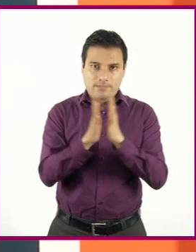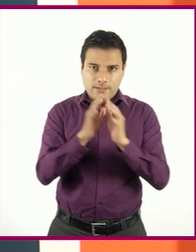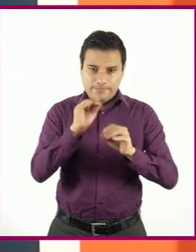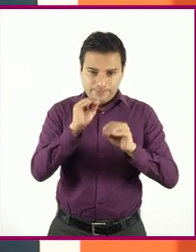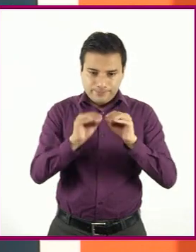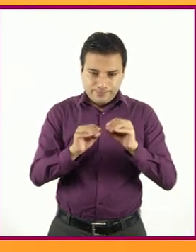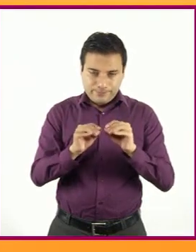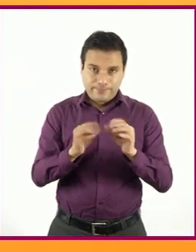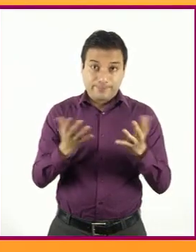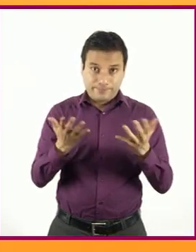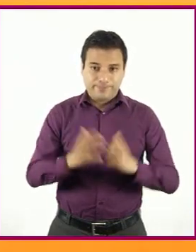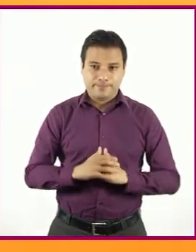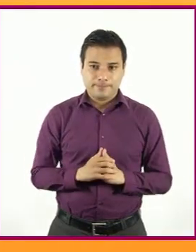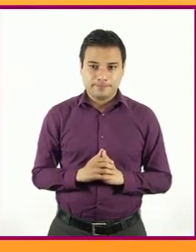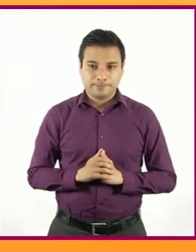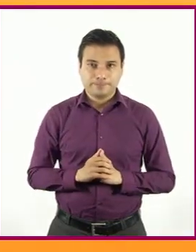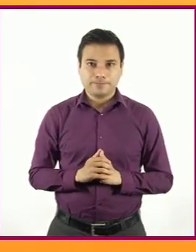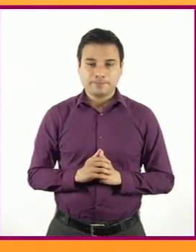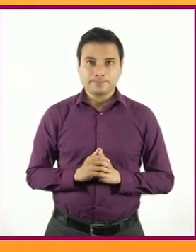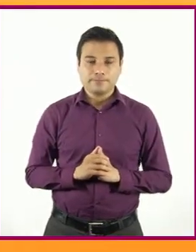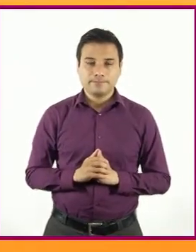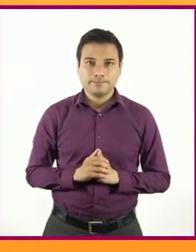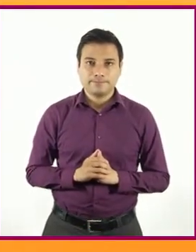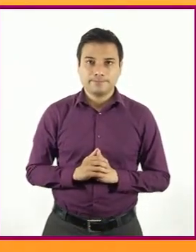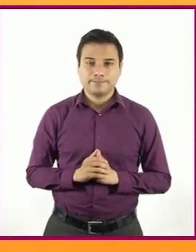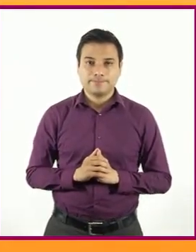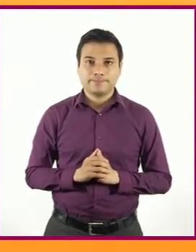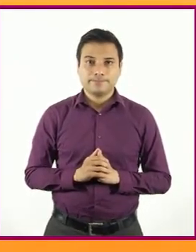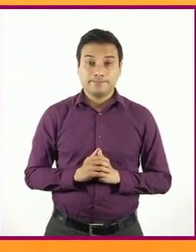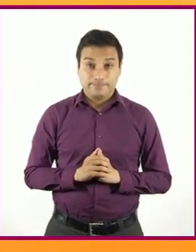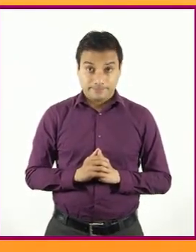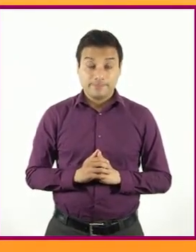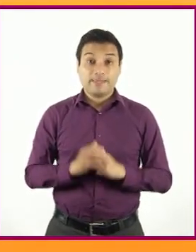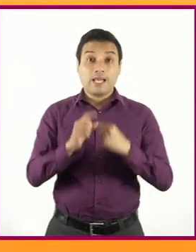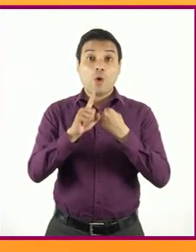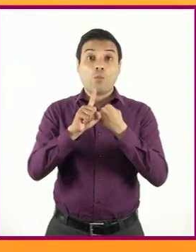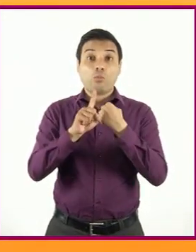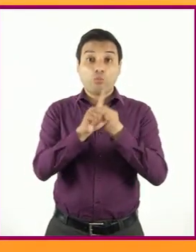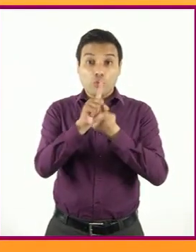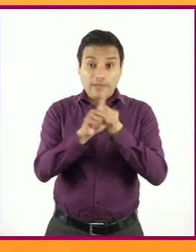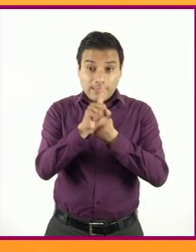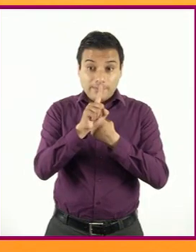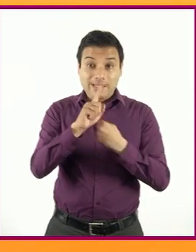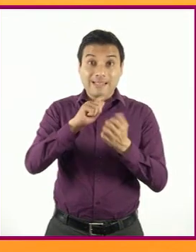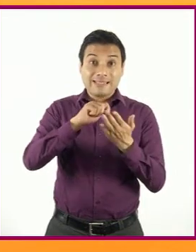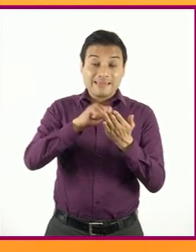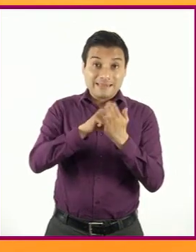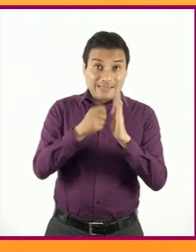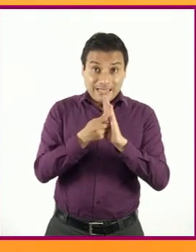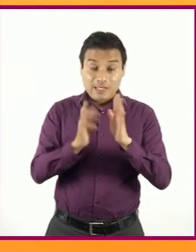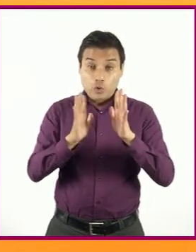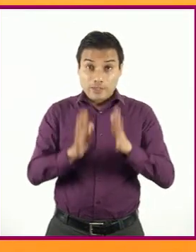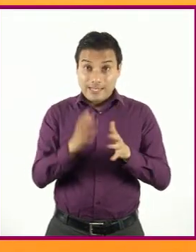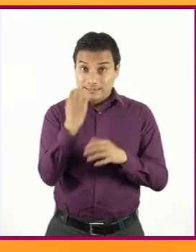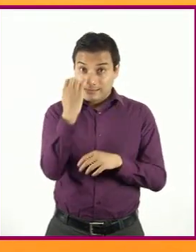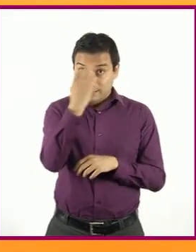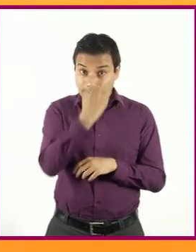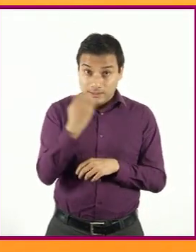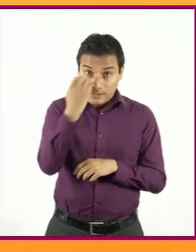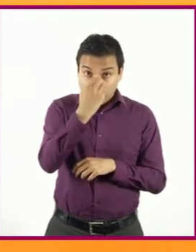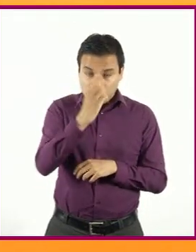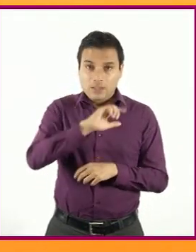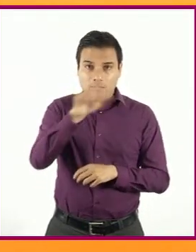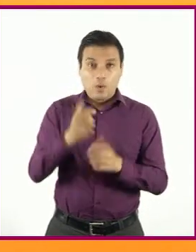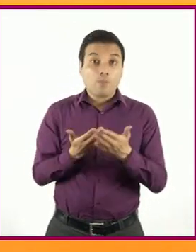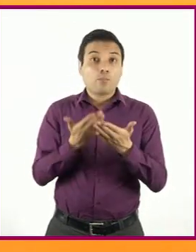que, considerando la necesidad insatisfecha, el problema técnico y sus requerimientos, la alternativa de solución al problema técnico